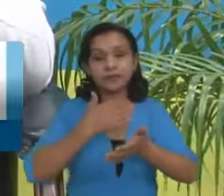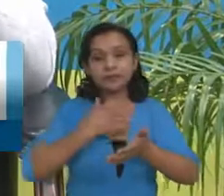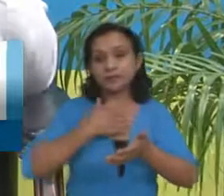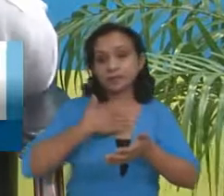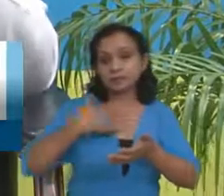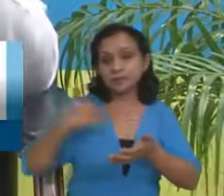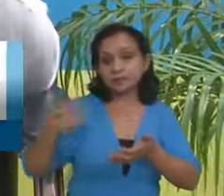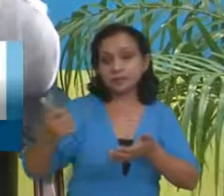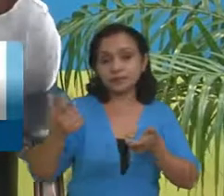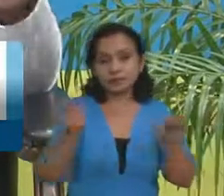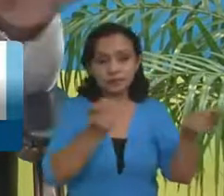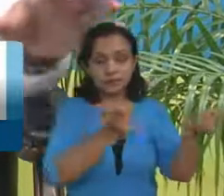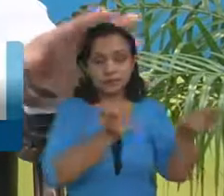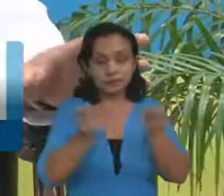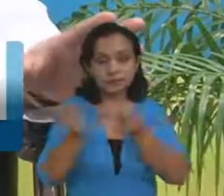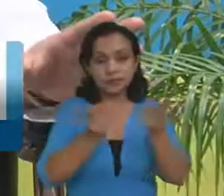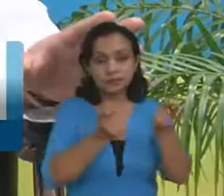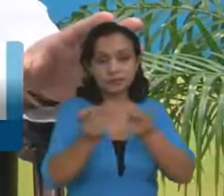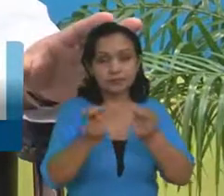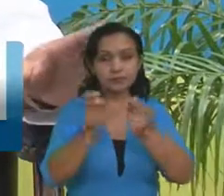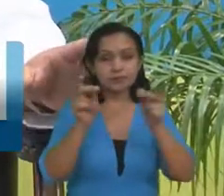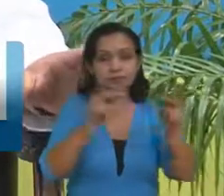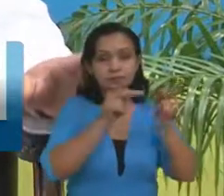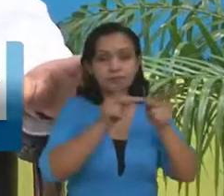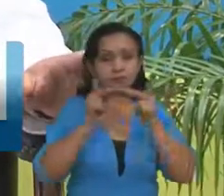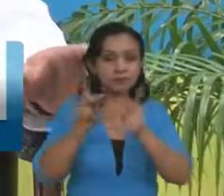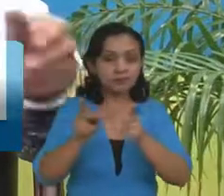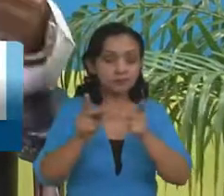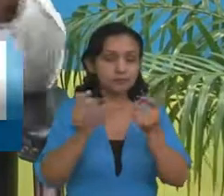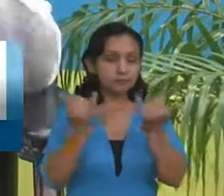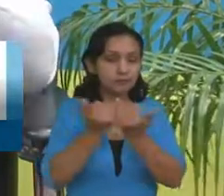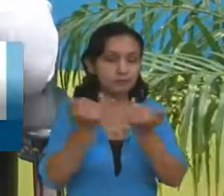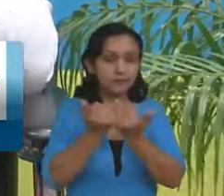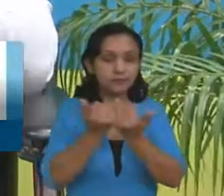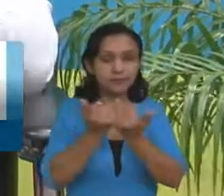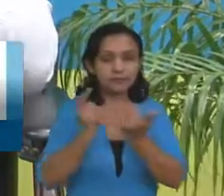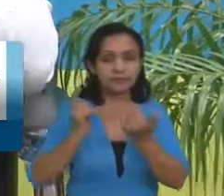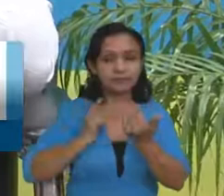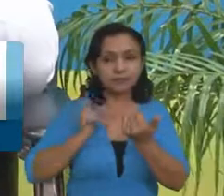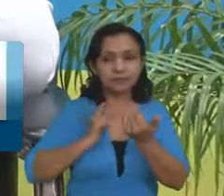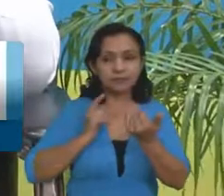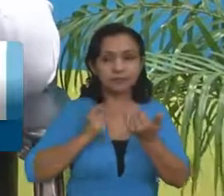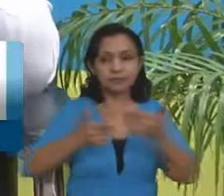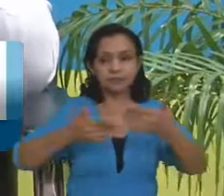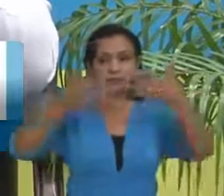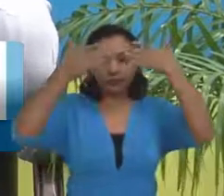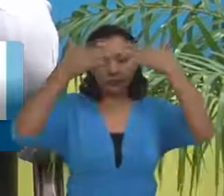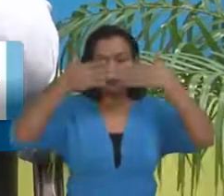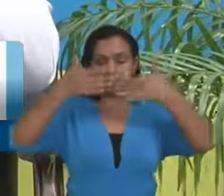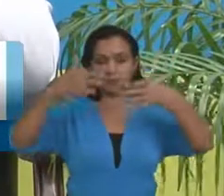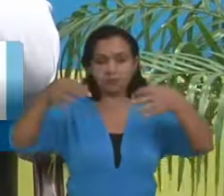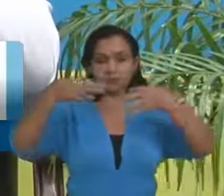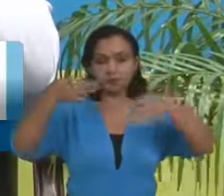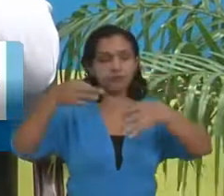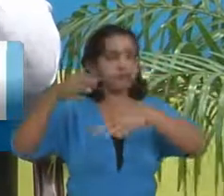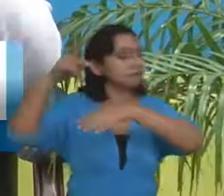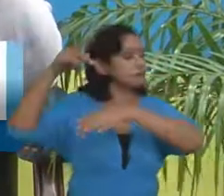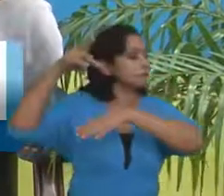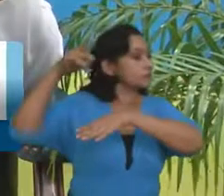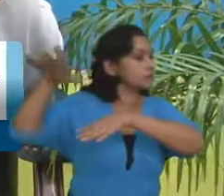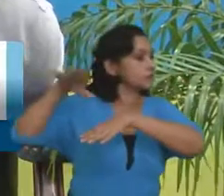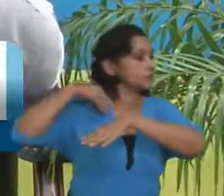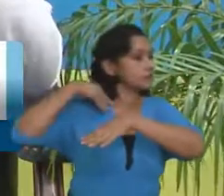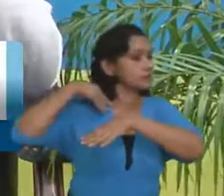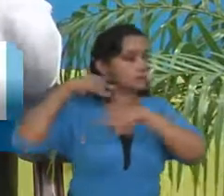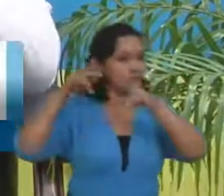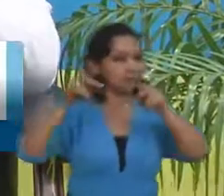mejorar el manejo y el tratamiento de los pacientes. Además de que recibir una radiación no es nada saludable